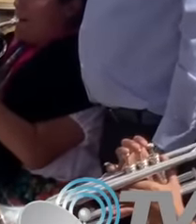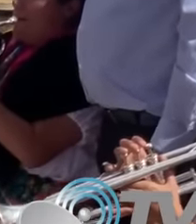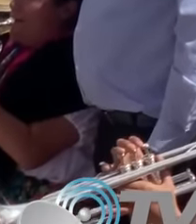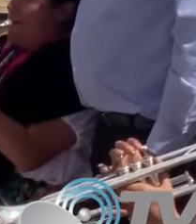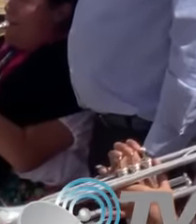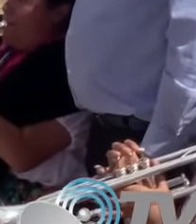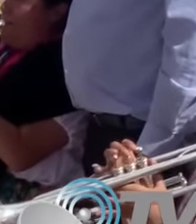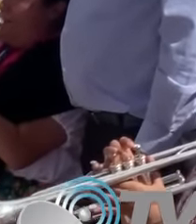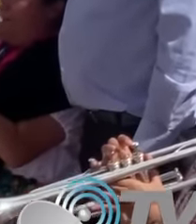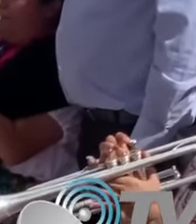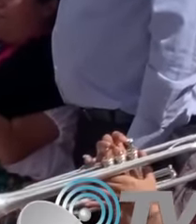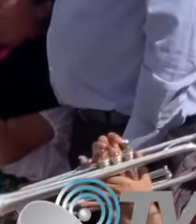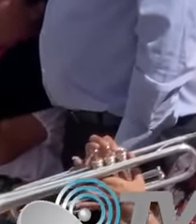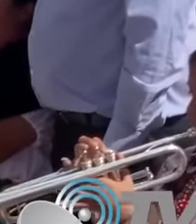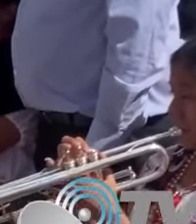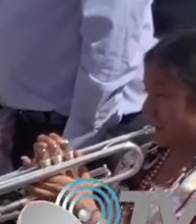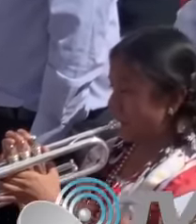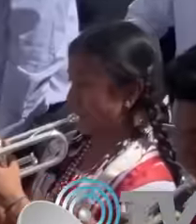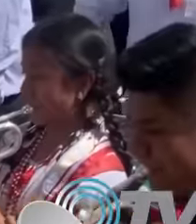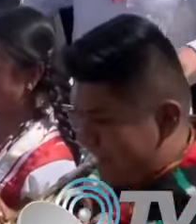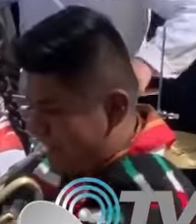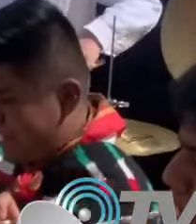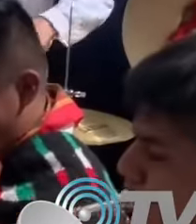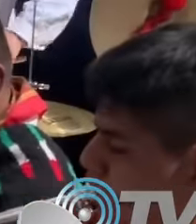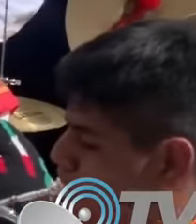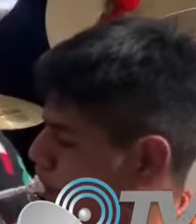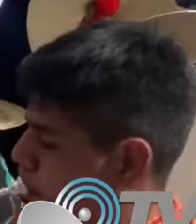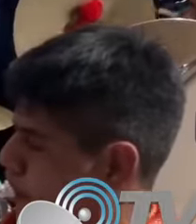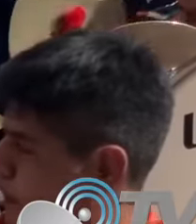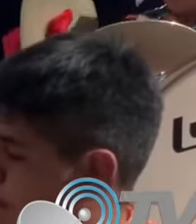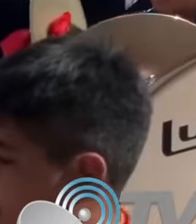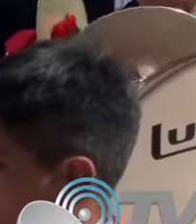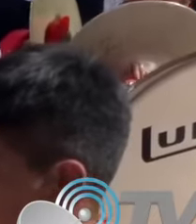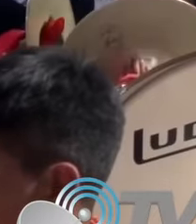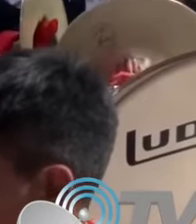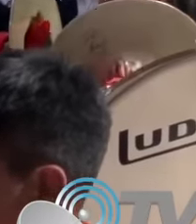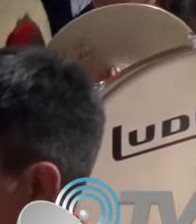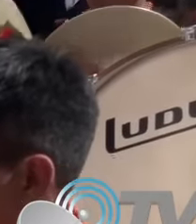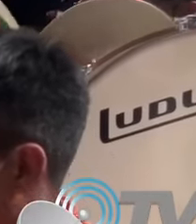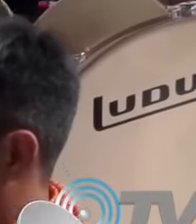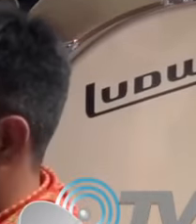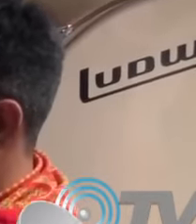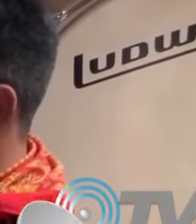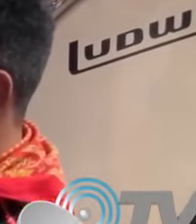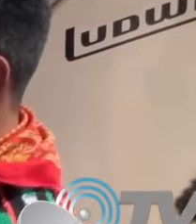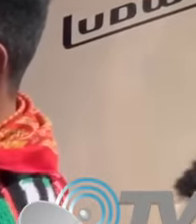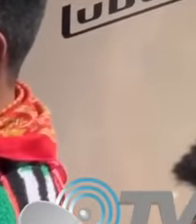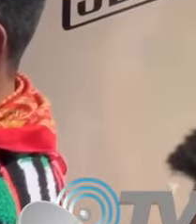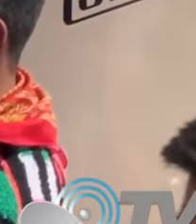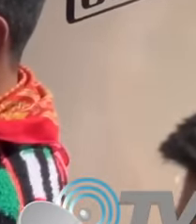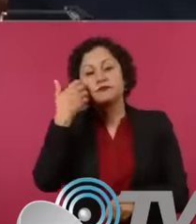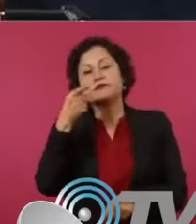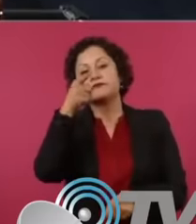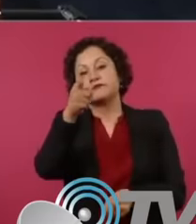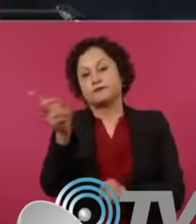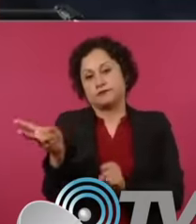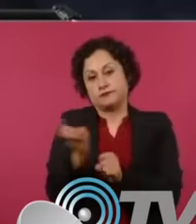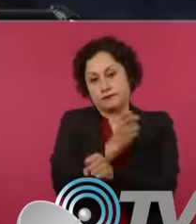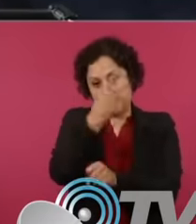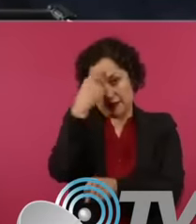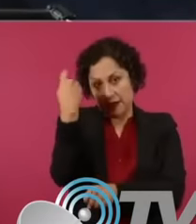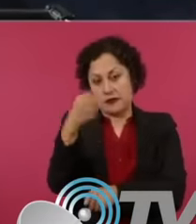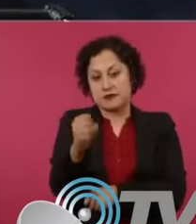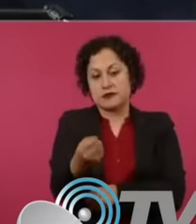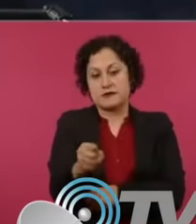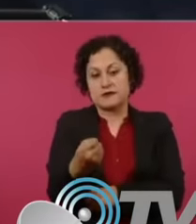allá ellos lo reciben con música, con canciones y esperan que usted pueda tomarlos en cuenta. Le